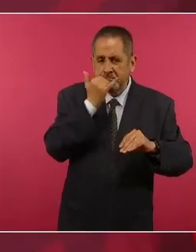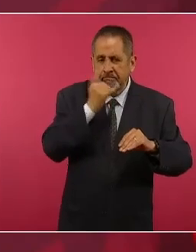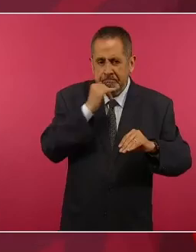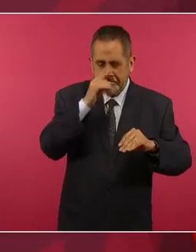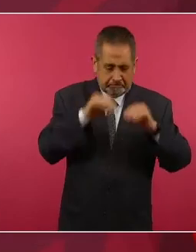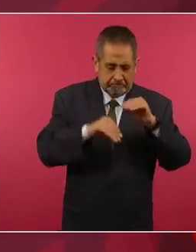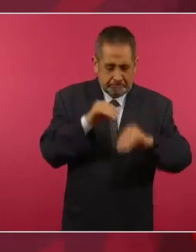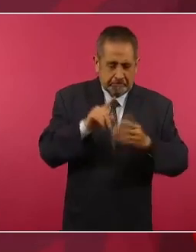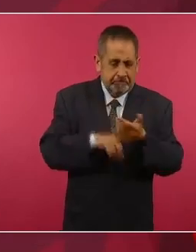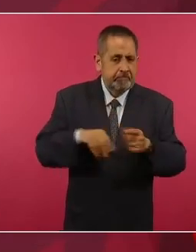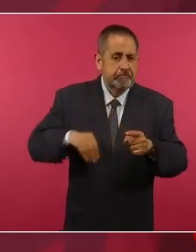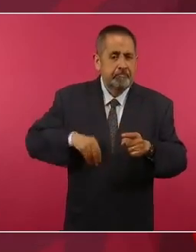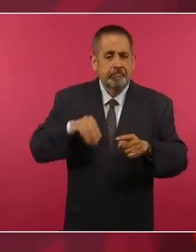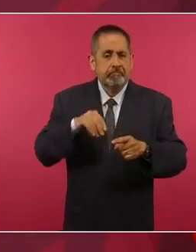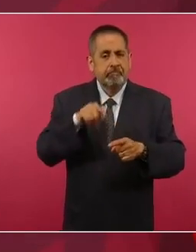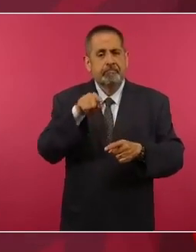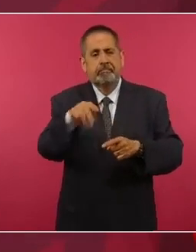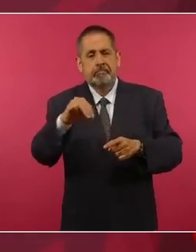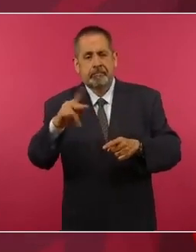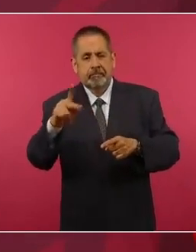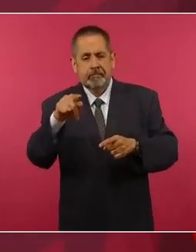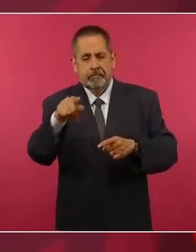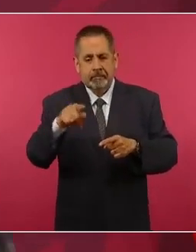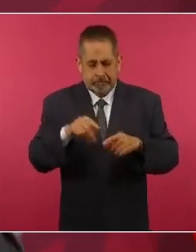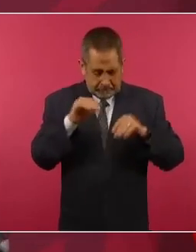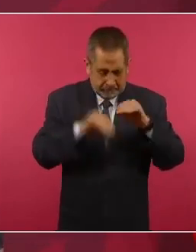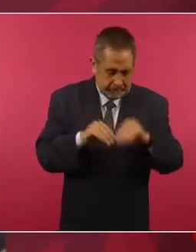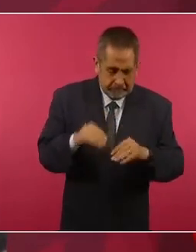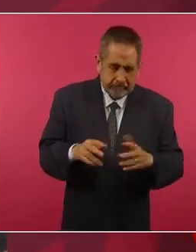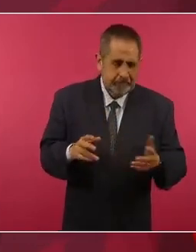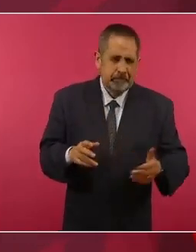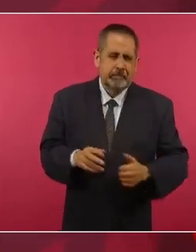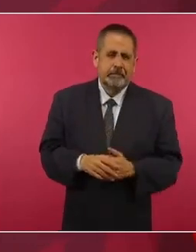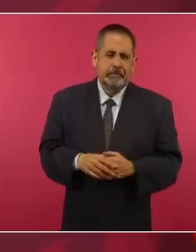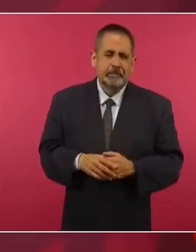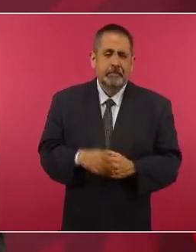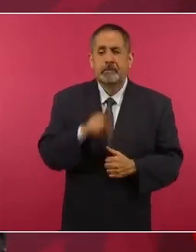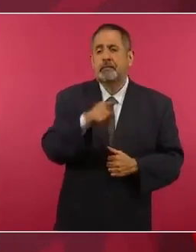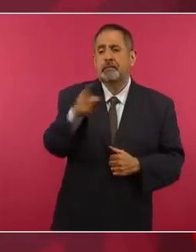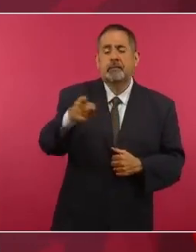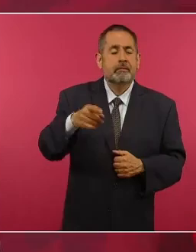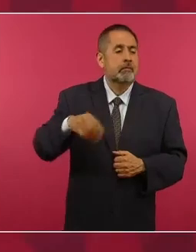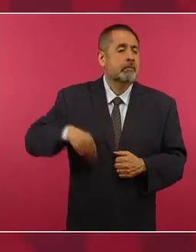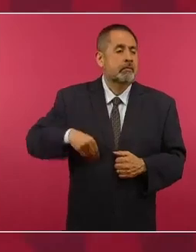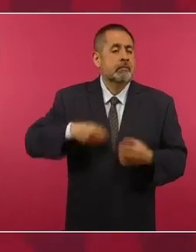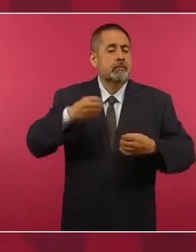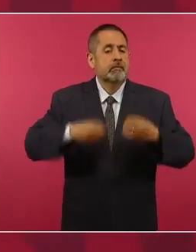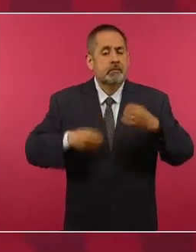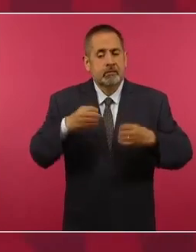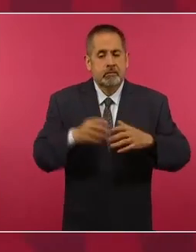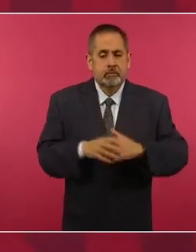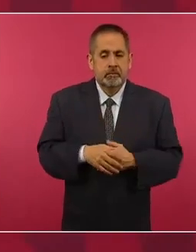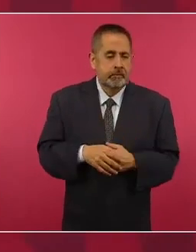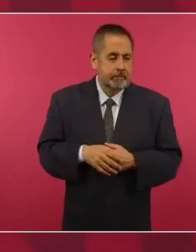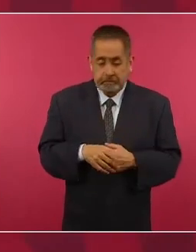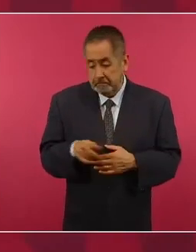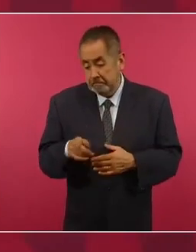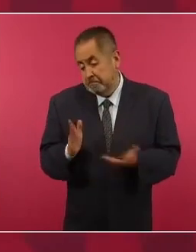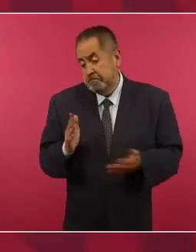la averiguación o el expediente. Del juez, que se